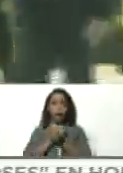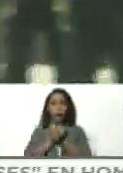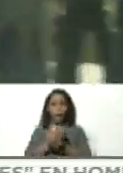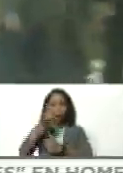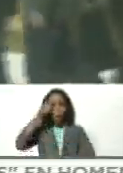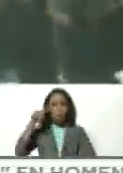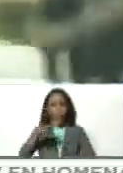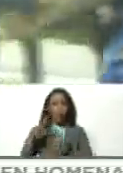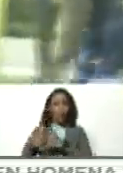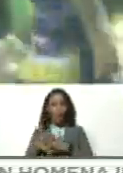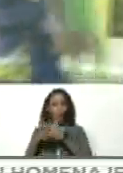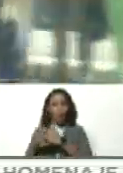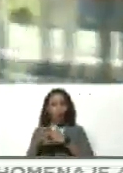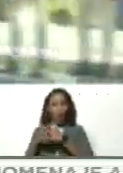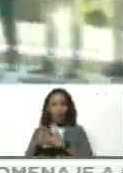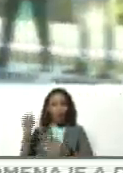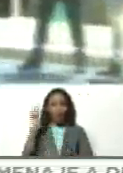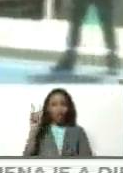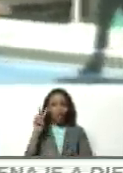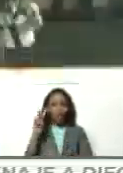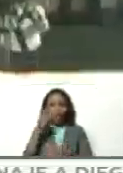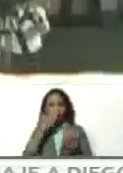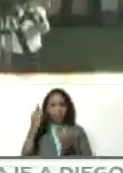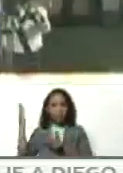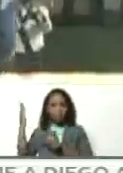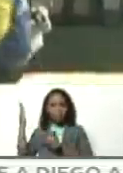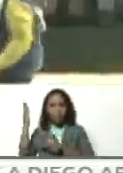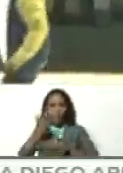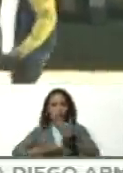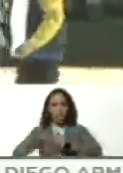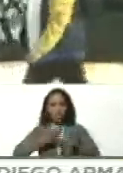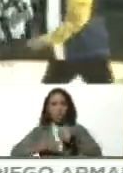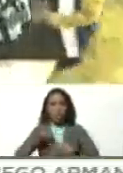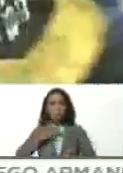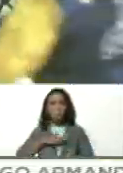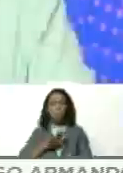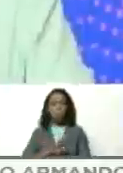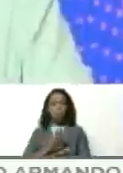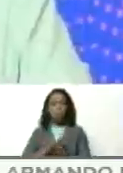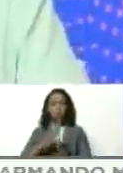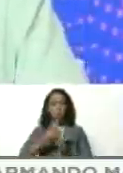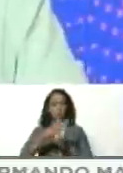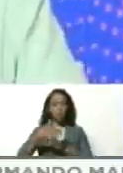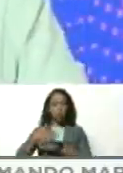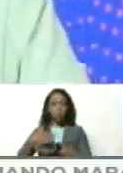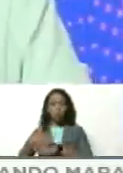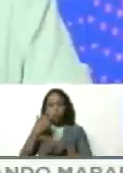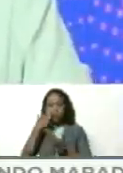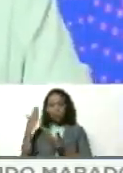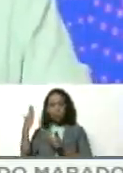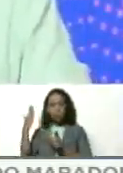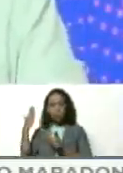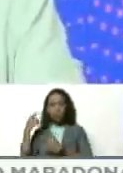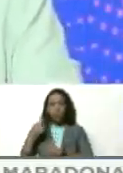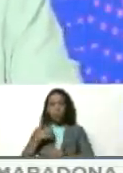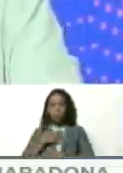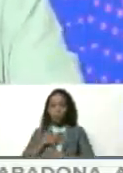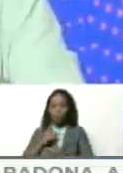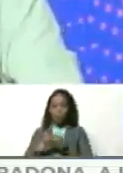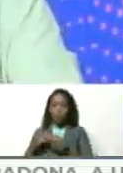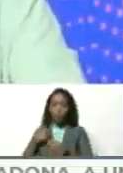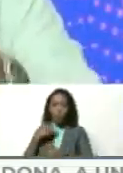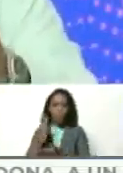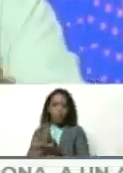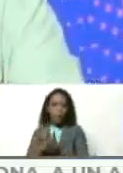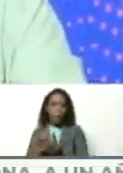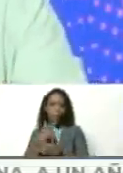de Estados Unidos y el pueblo de Venezuela, y tener relaciones tranquilas. Silvia, yo siempre digo, si Estados Unidos